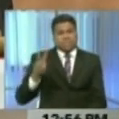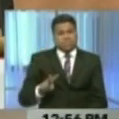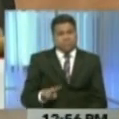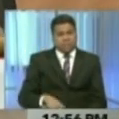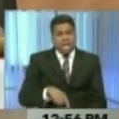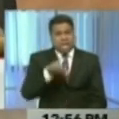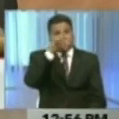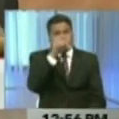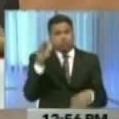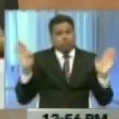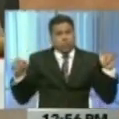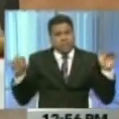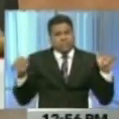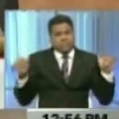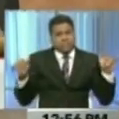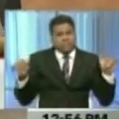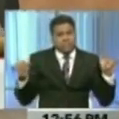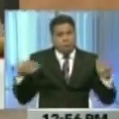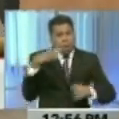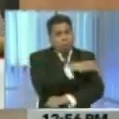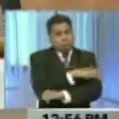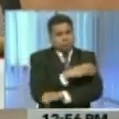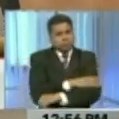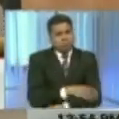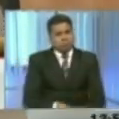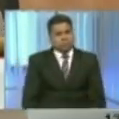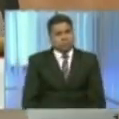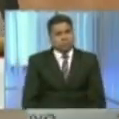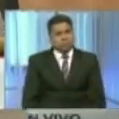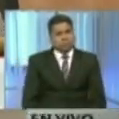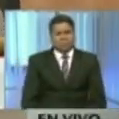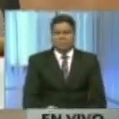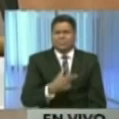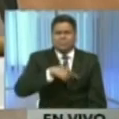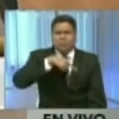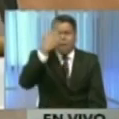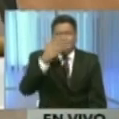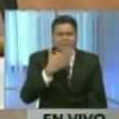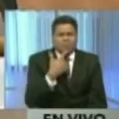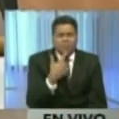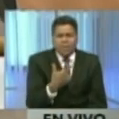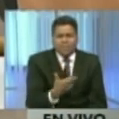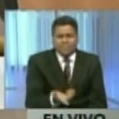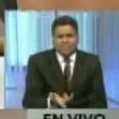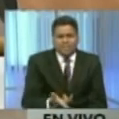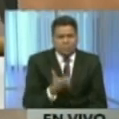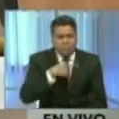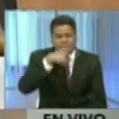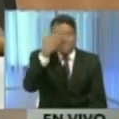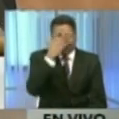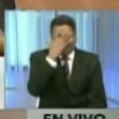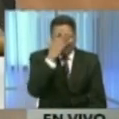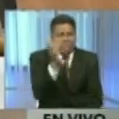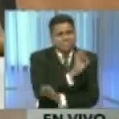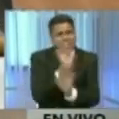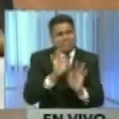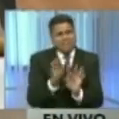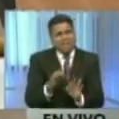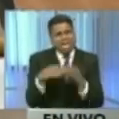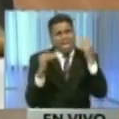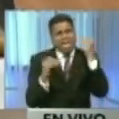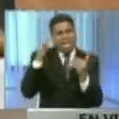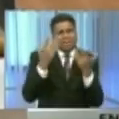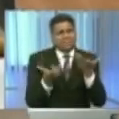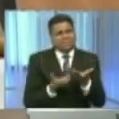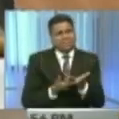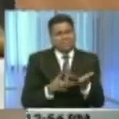oposición. Tweets. No tiene ni siquiera la más mínima vergüenza, decoro, escrúpulo o ética. Tweets.